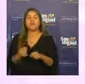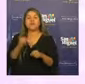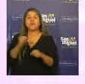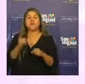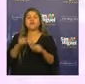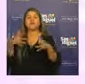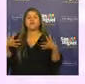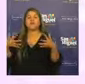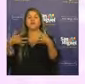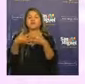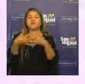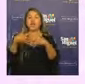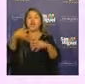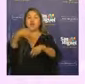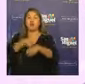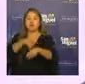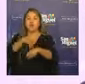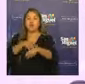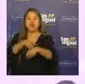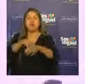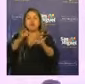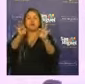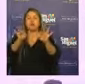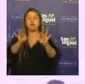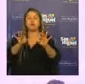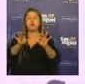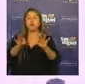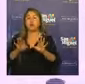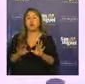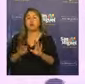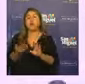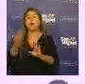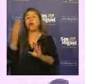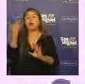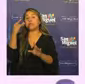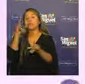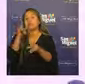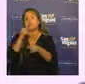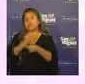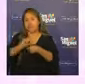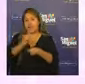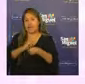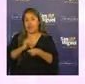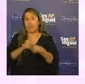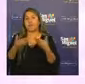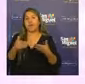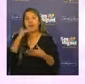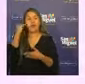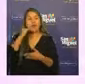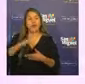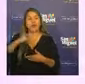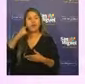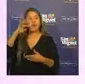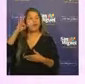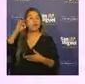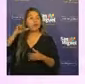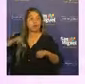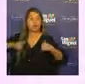los tiempos. De repente... teníamos a lo mejor talleres que eran para niñas, niños y